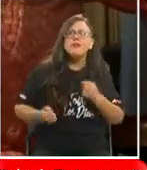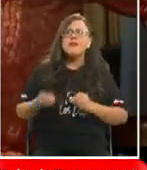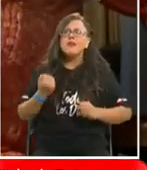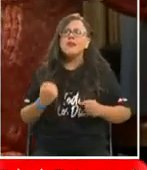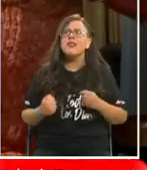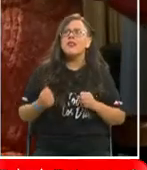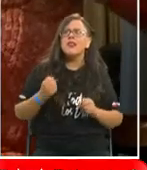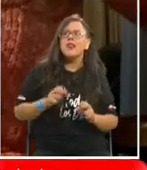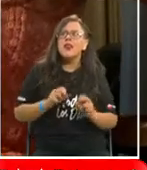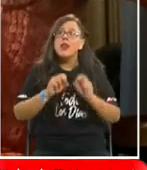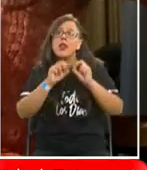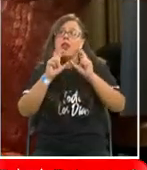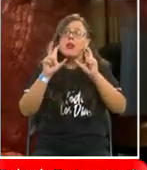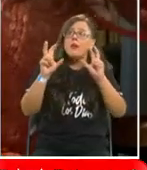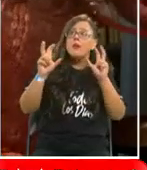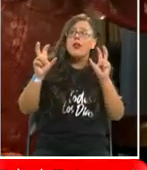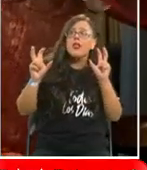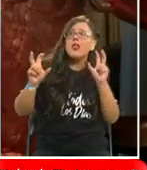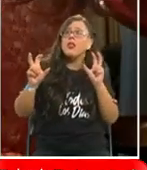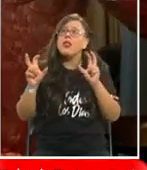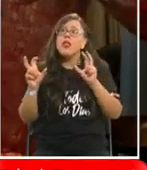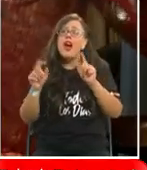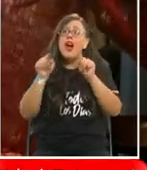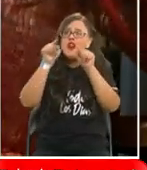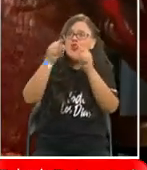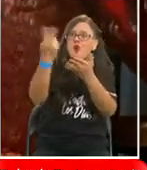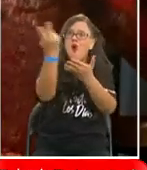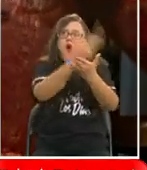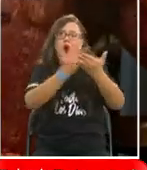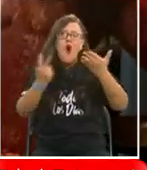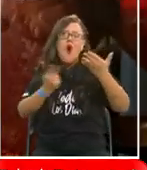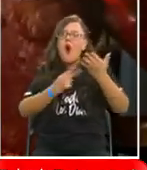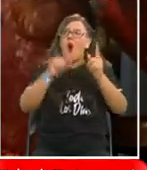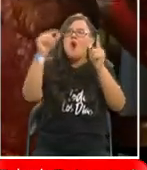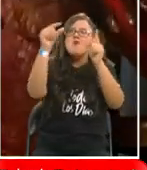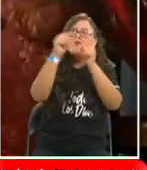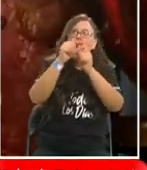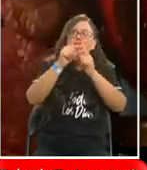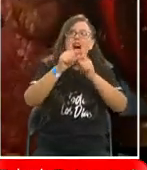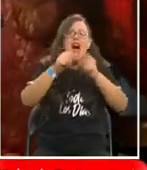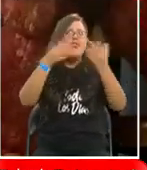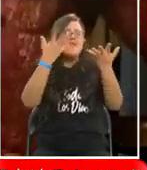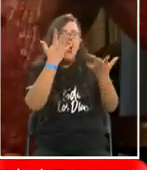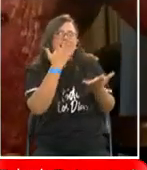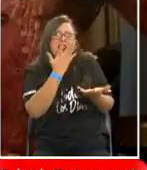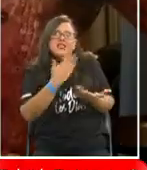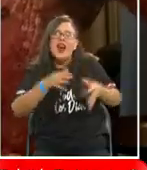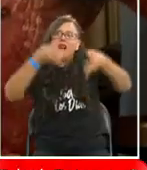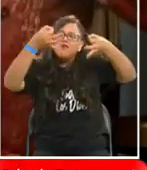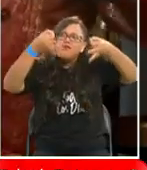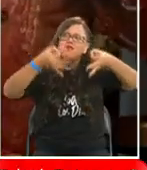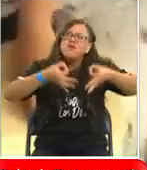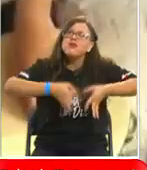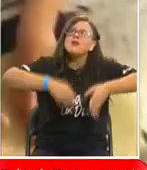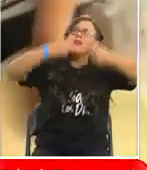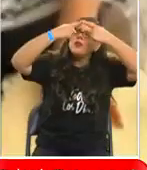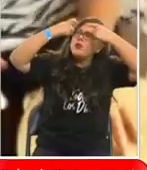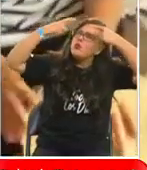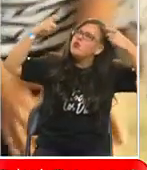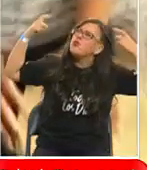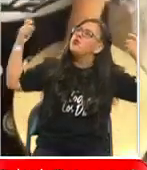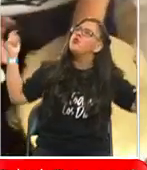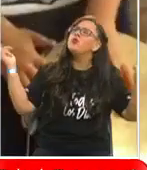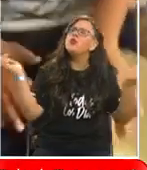Al despertar no dije que eres artista, palabra amable, más menos prisa, tú vete al sueño, no hay que